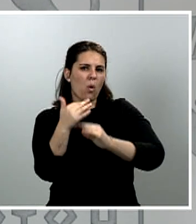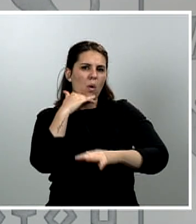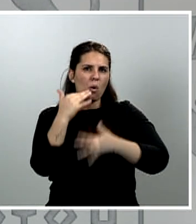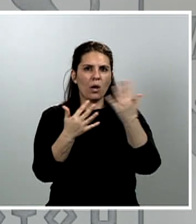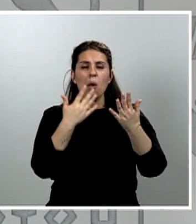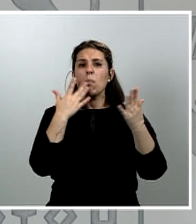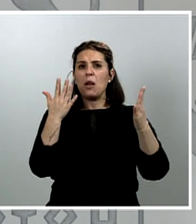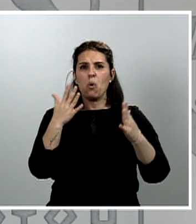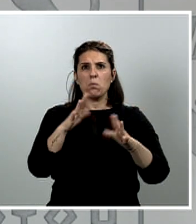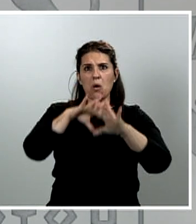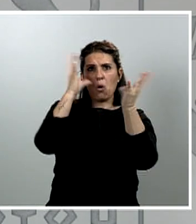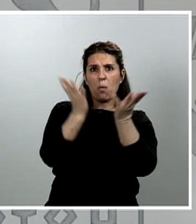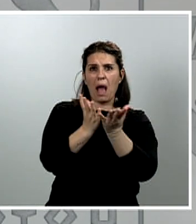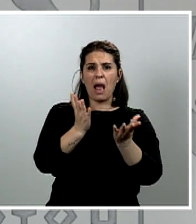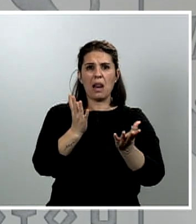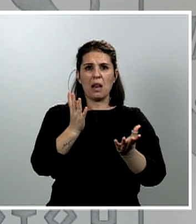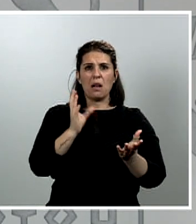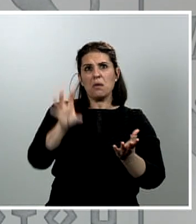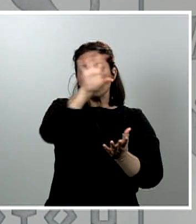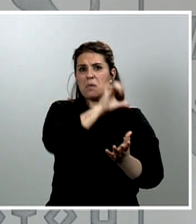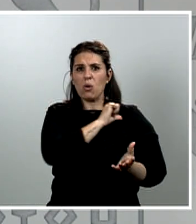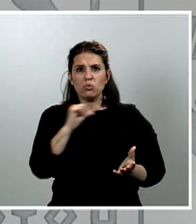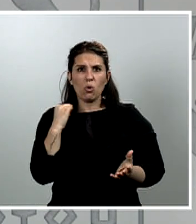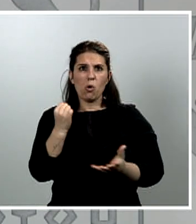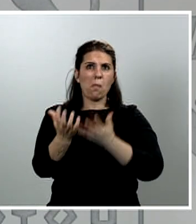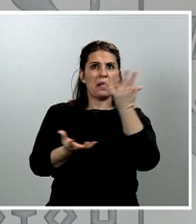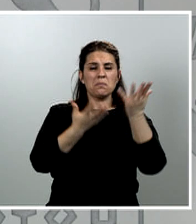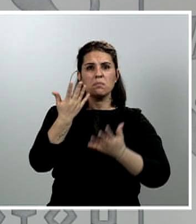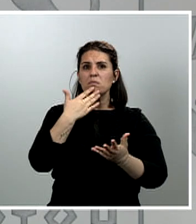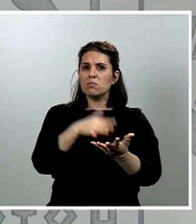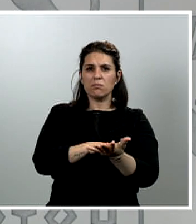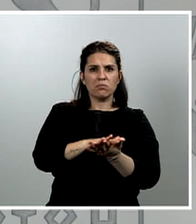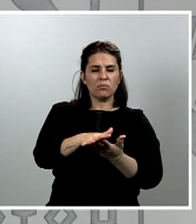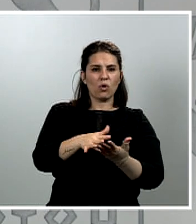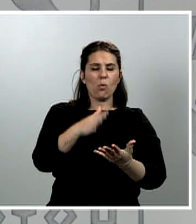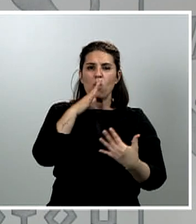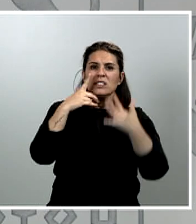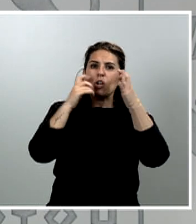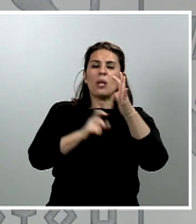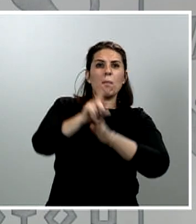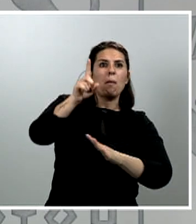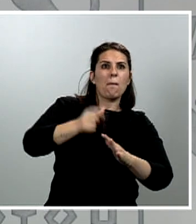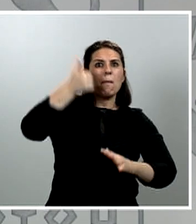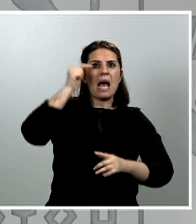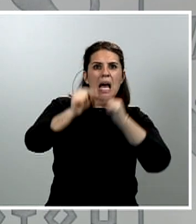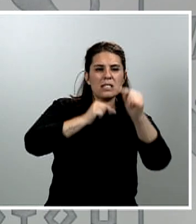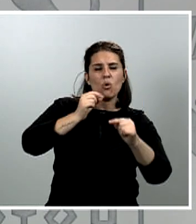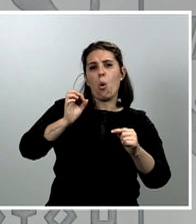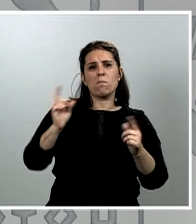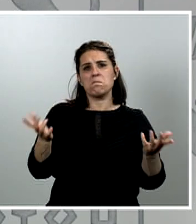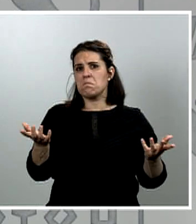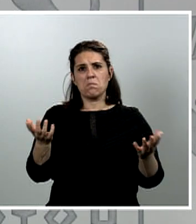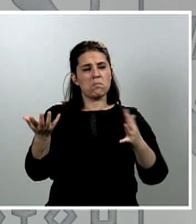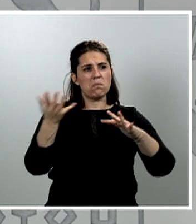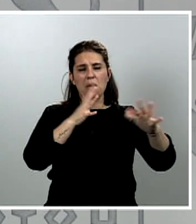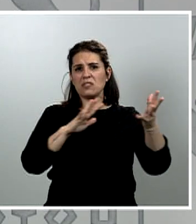autónoma no ha tenido un impacto importante en la transmisión y se mantiene más o menos, pequeñas variaciones,